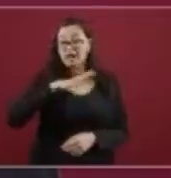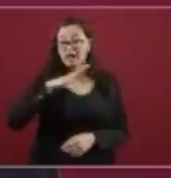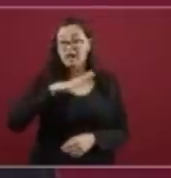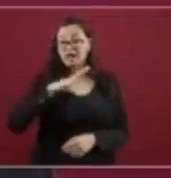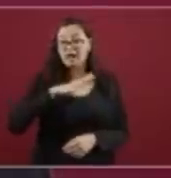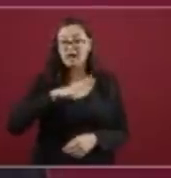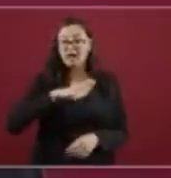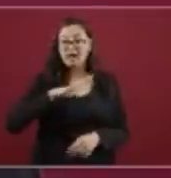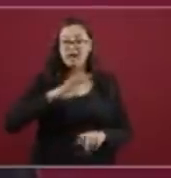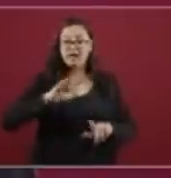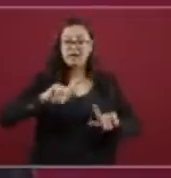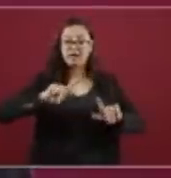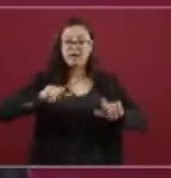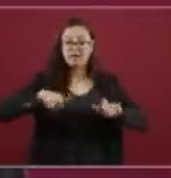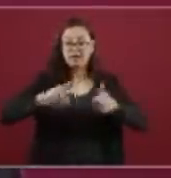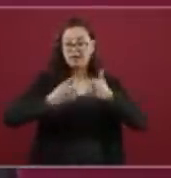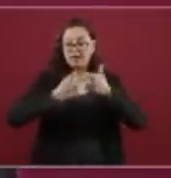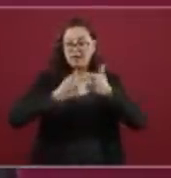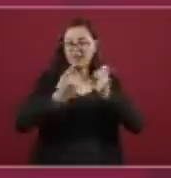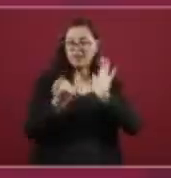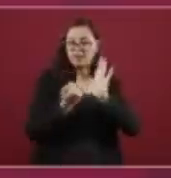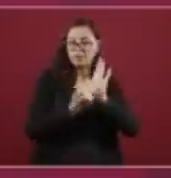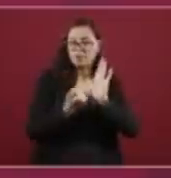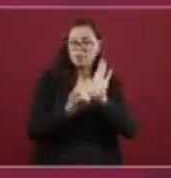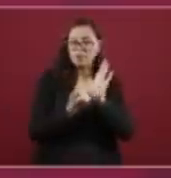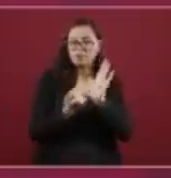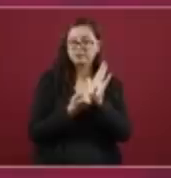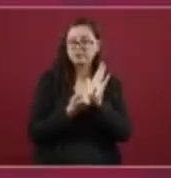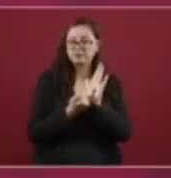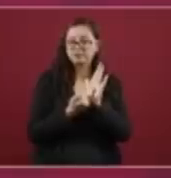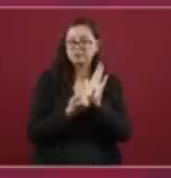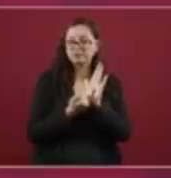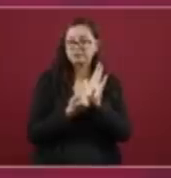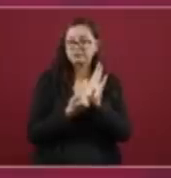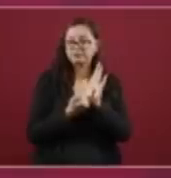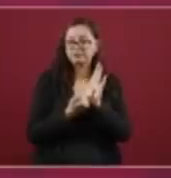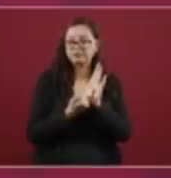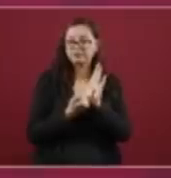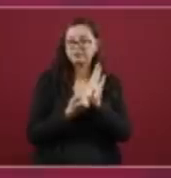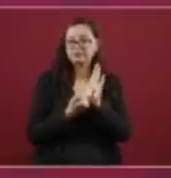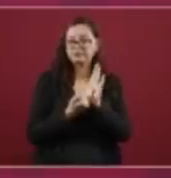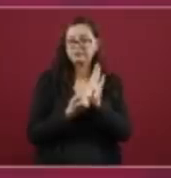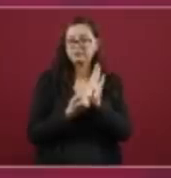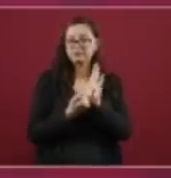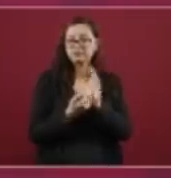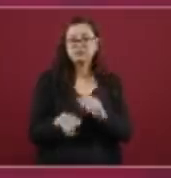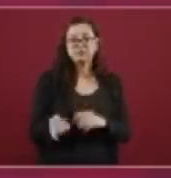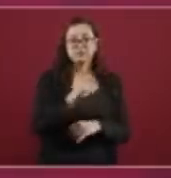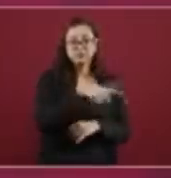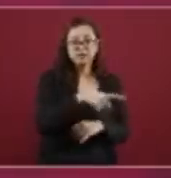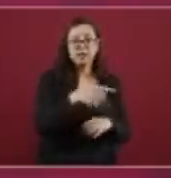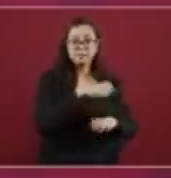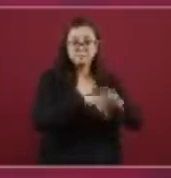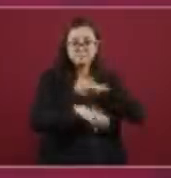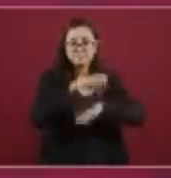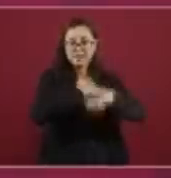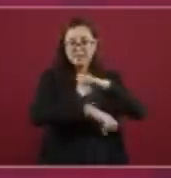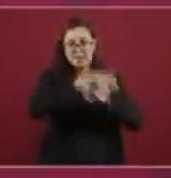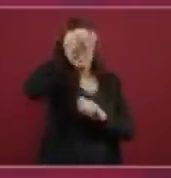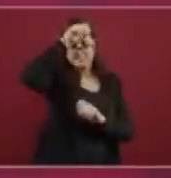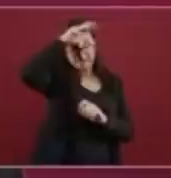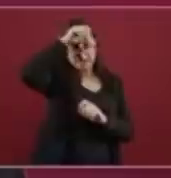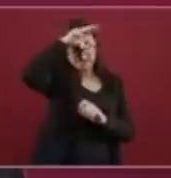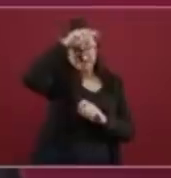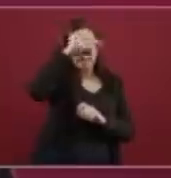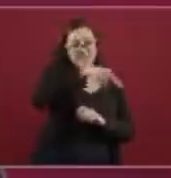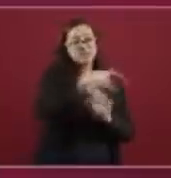un impuesto que se cobra a las mineras y